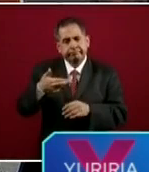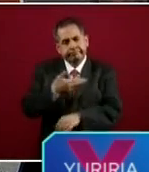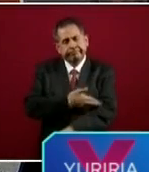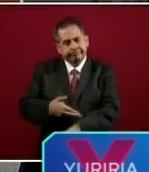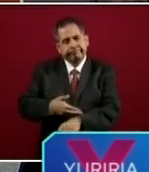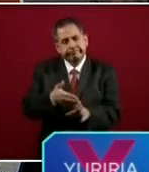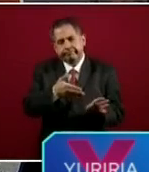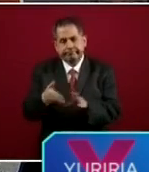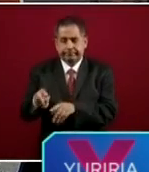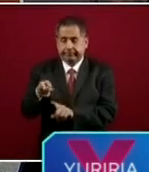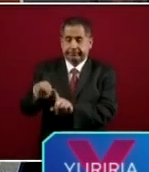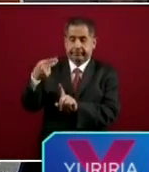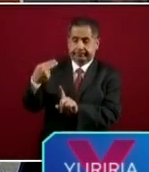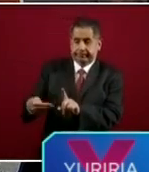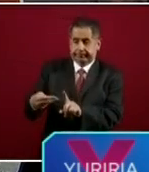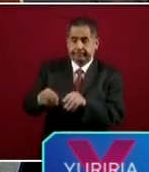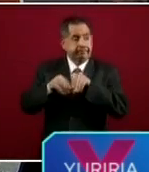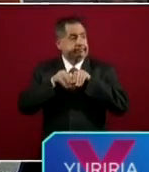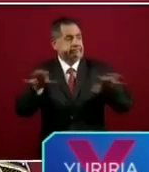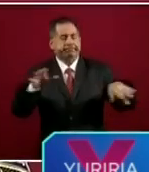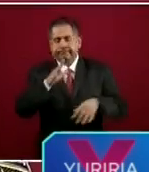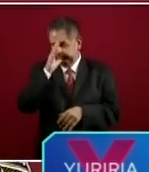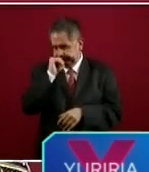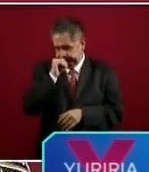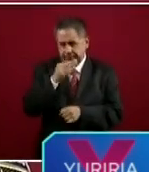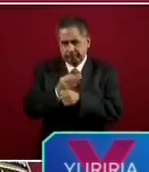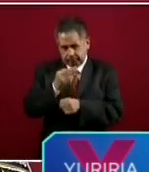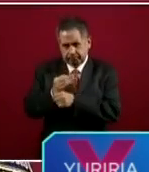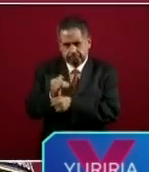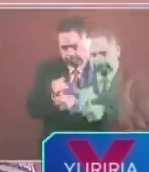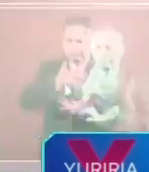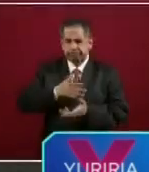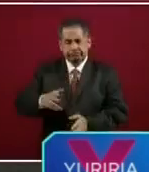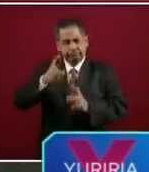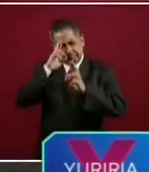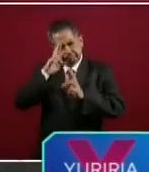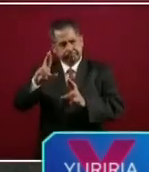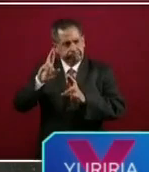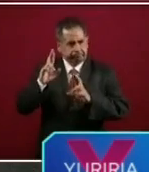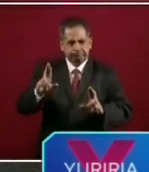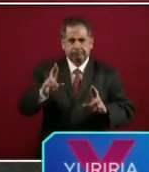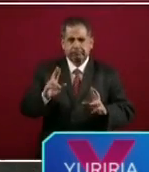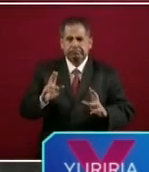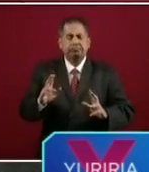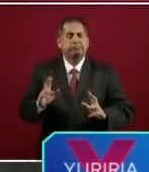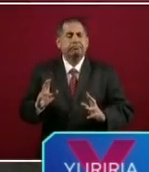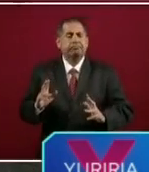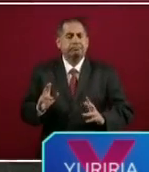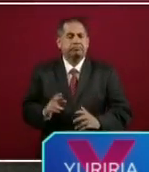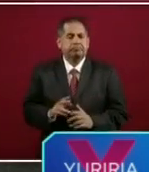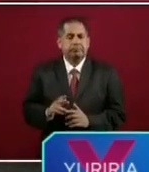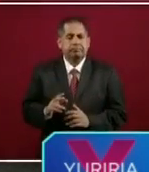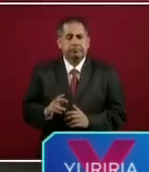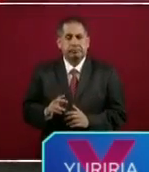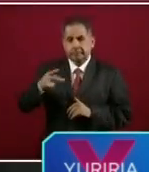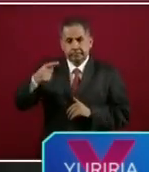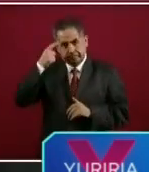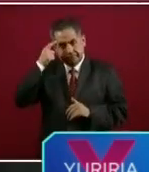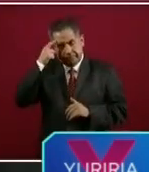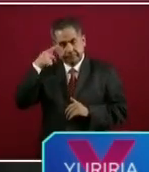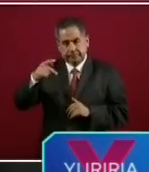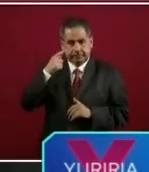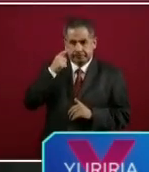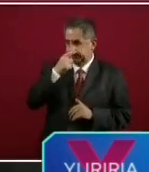proceso no podemos tampoco mencionarlo. Y aunque ya no repitió el nombre, López